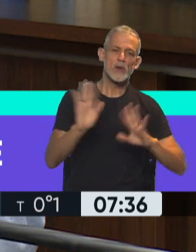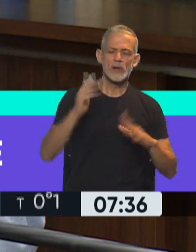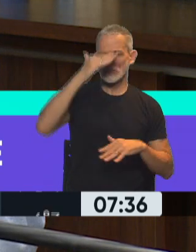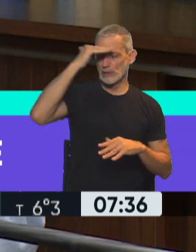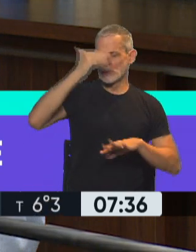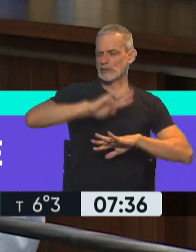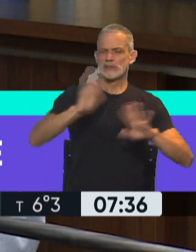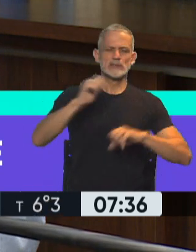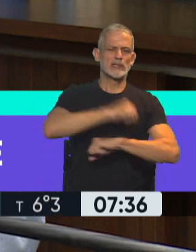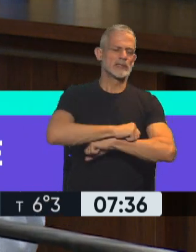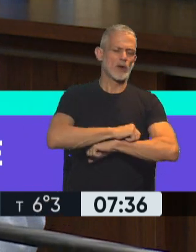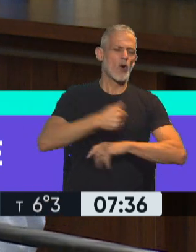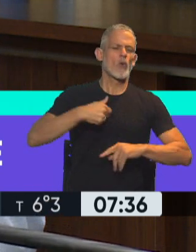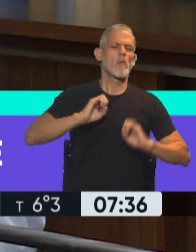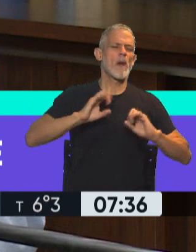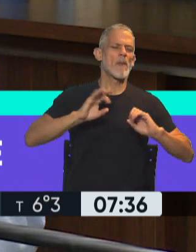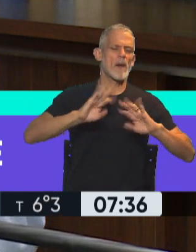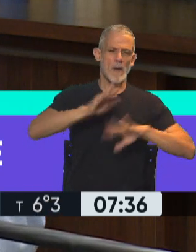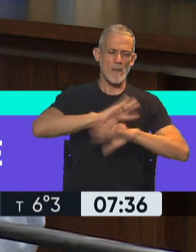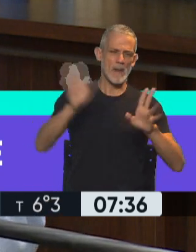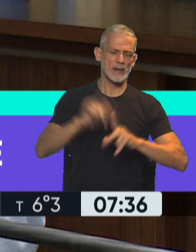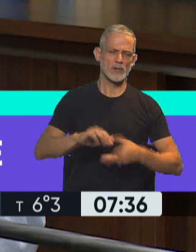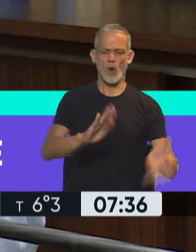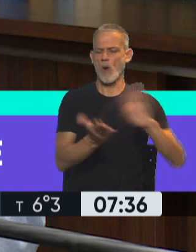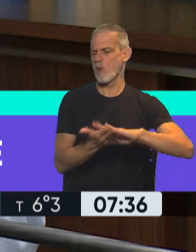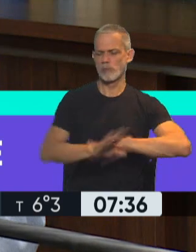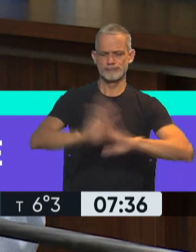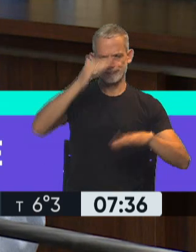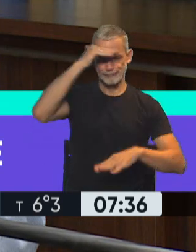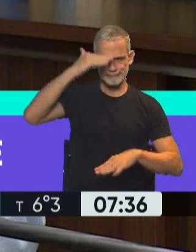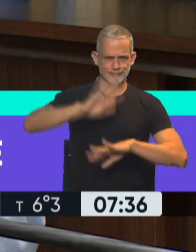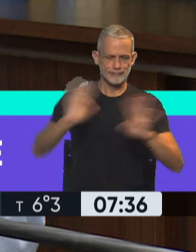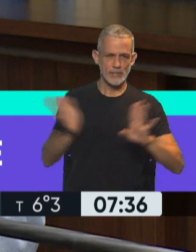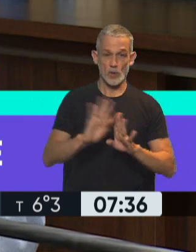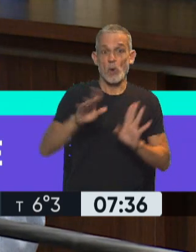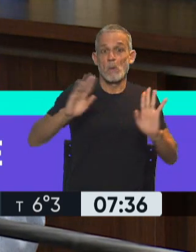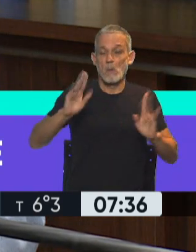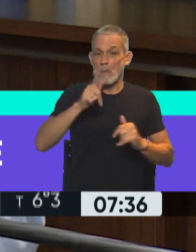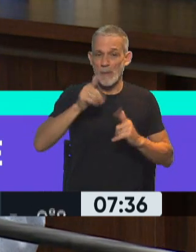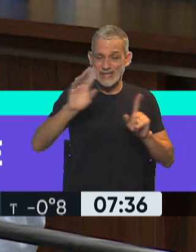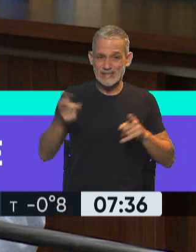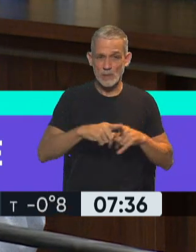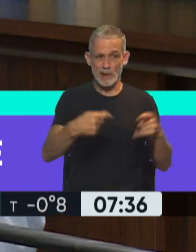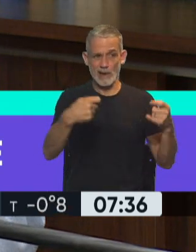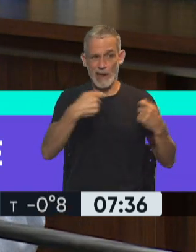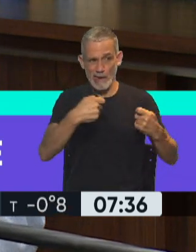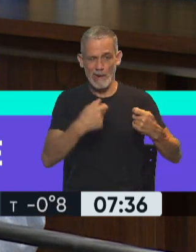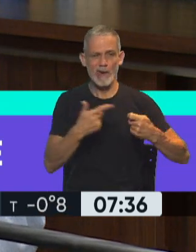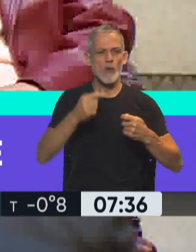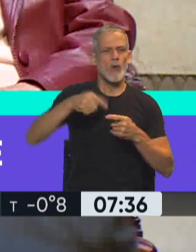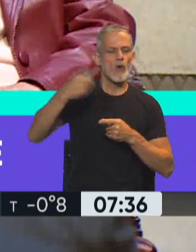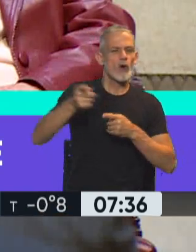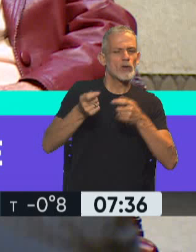moral otras de un carpetazo y alguna otra de una apretada que habría habido sobre un camarista federal